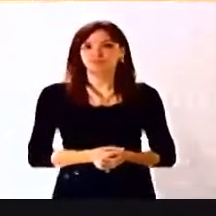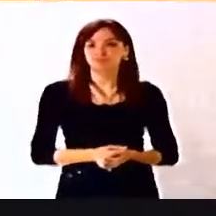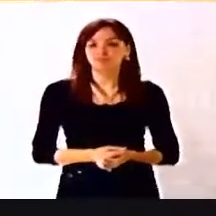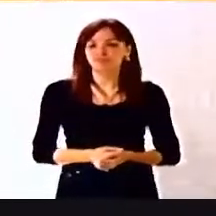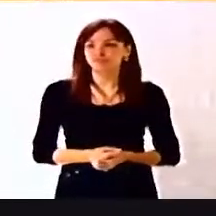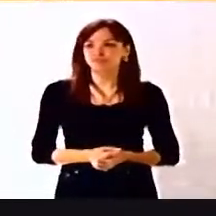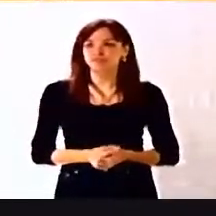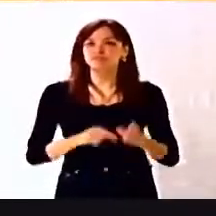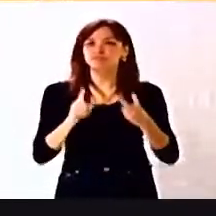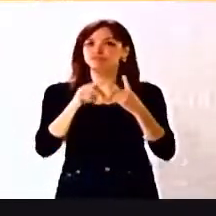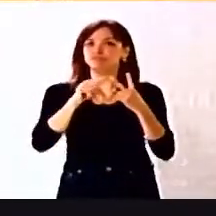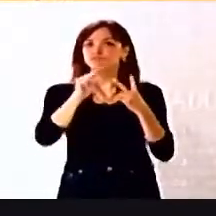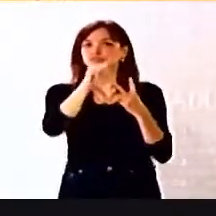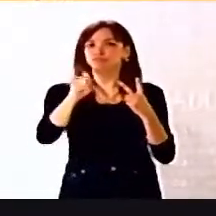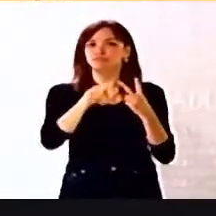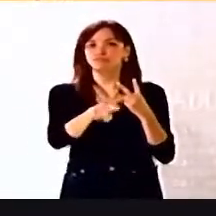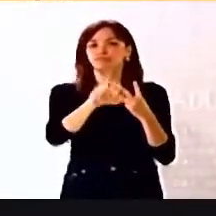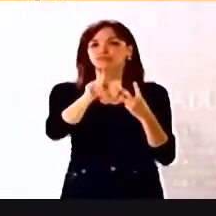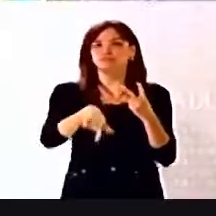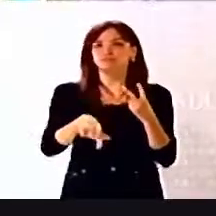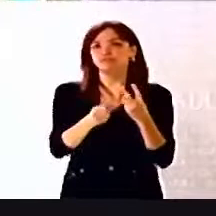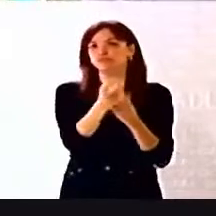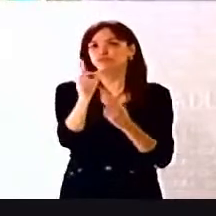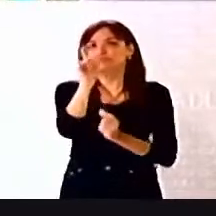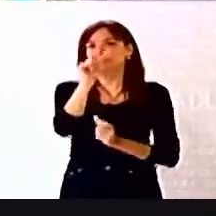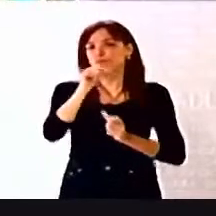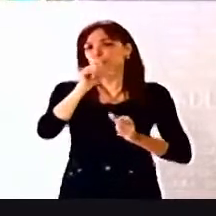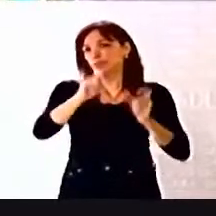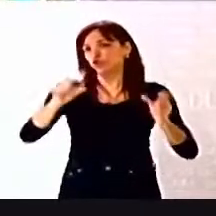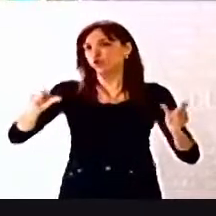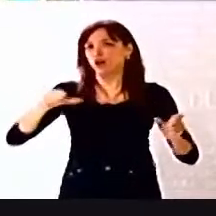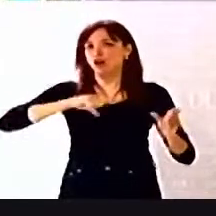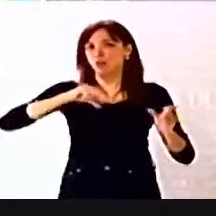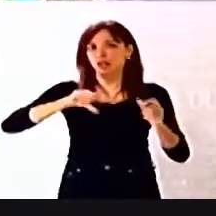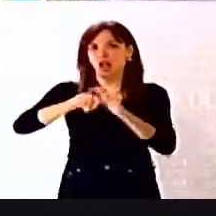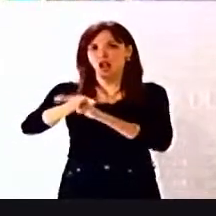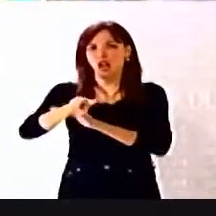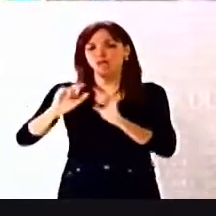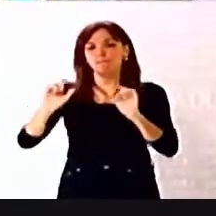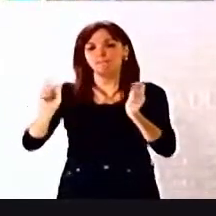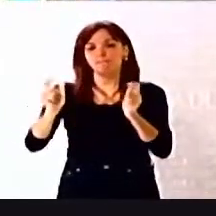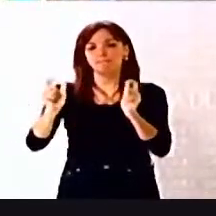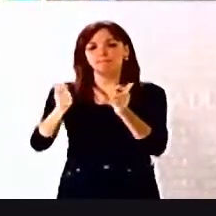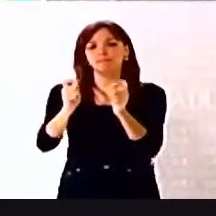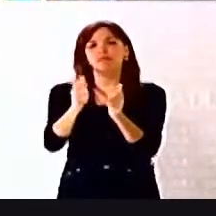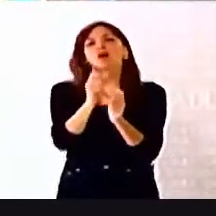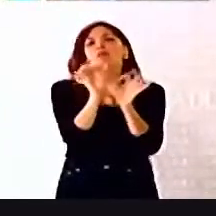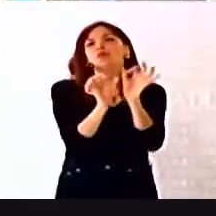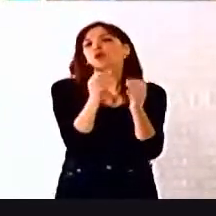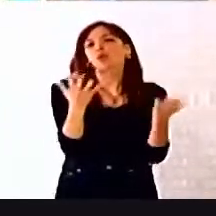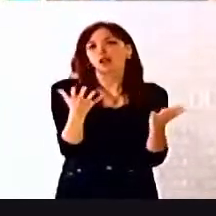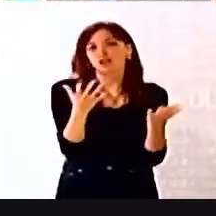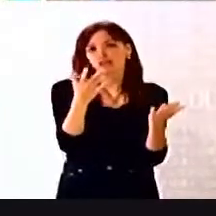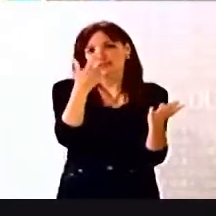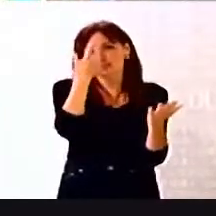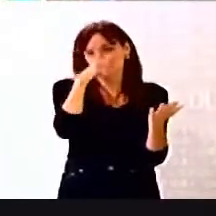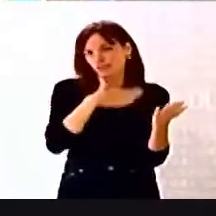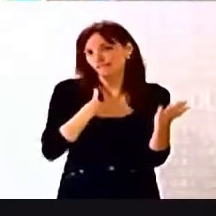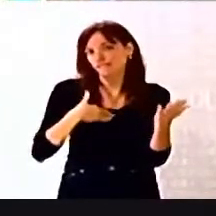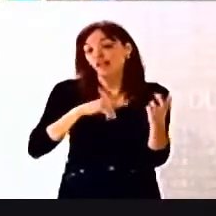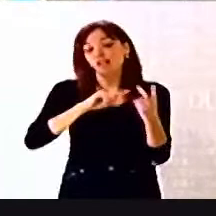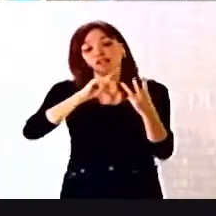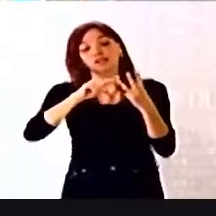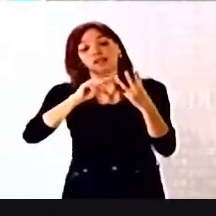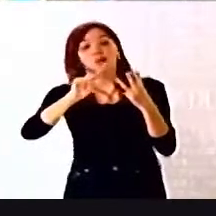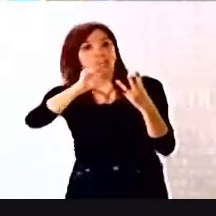Luego me gustaría conocer la presión hospitalaria a día de hoy. ¿Siguen bajando el número de hospitalizados? ¿En qué tanto por ciento está? Y luego a ver si me resuelve una